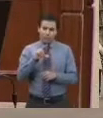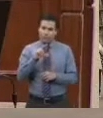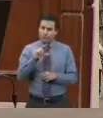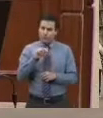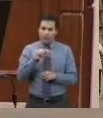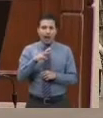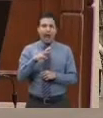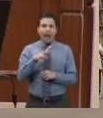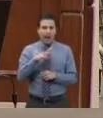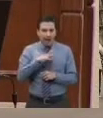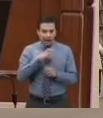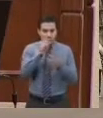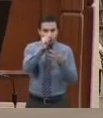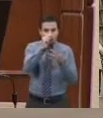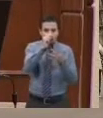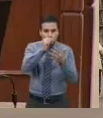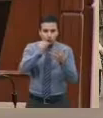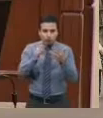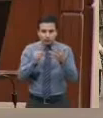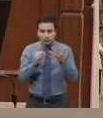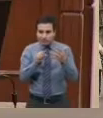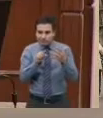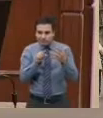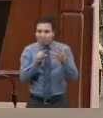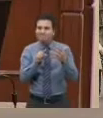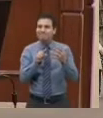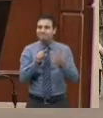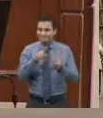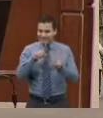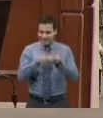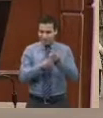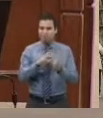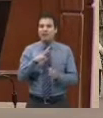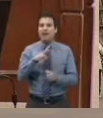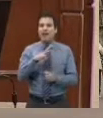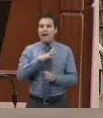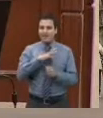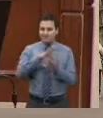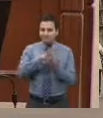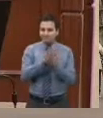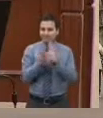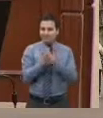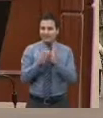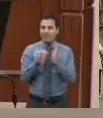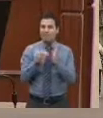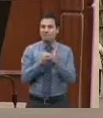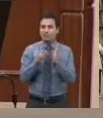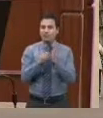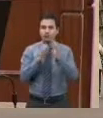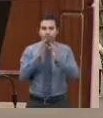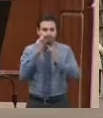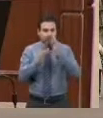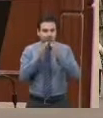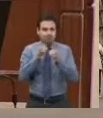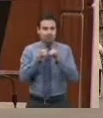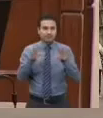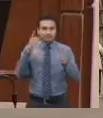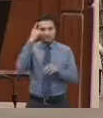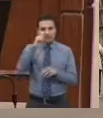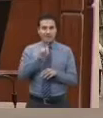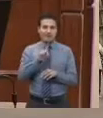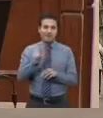elementos que acreditan que se trató de una campaña propagandística que tenía como finalidad influir a favor del Partido